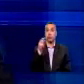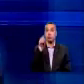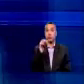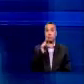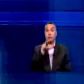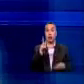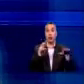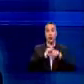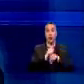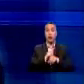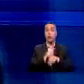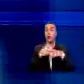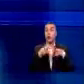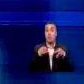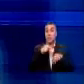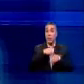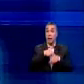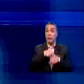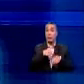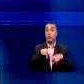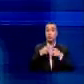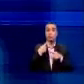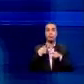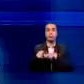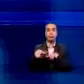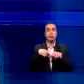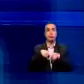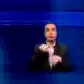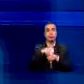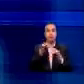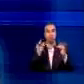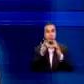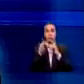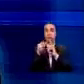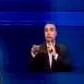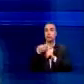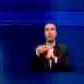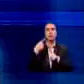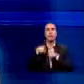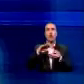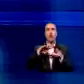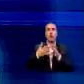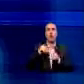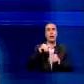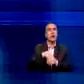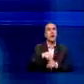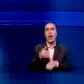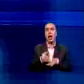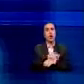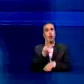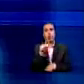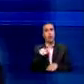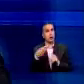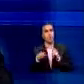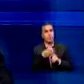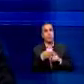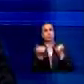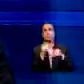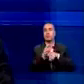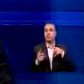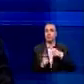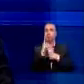12 horas 37 minutos. De manera simultánea se activaron varios puntos de conexión a Internet en varias comunidades que todavía no contaban con el